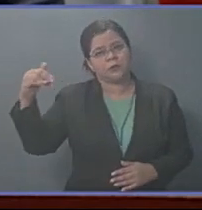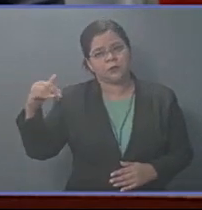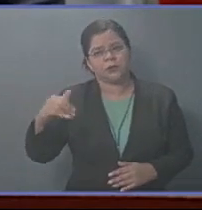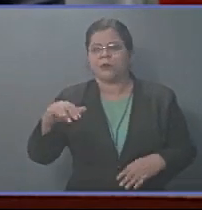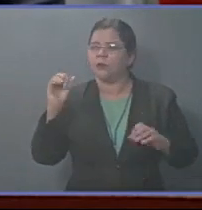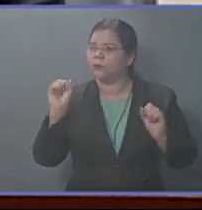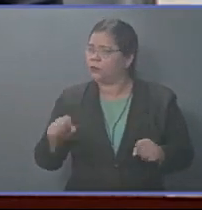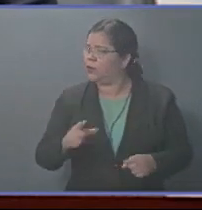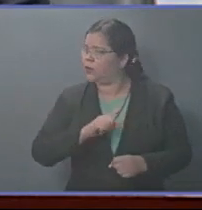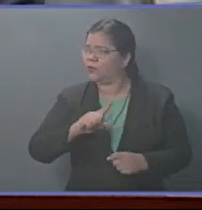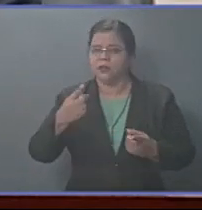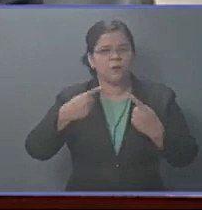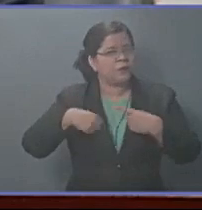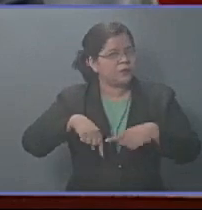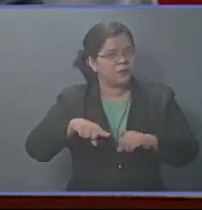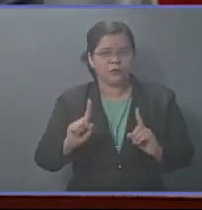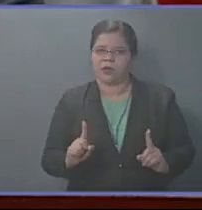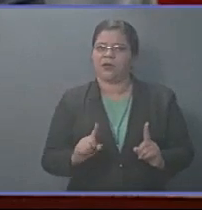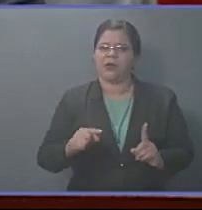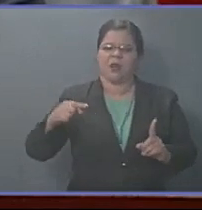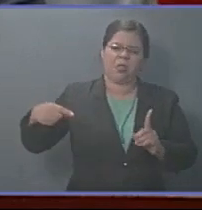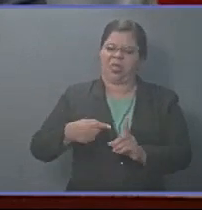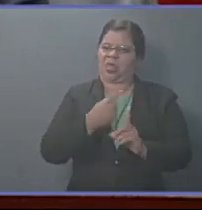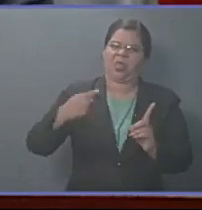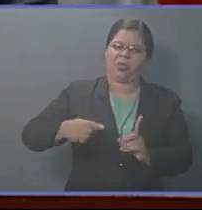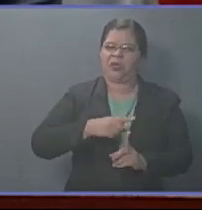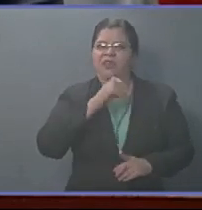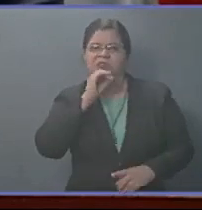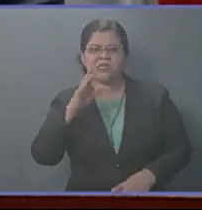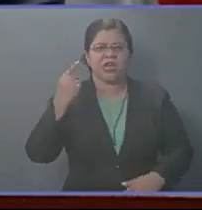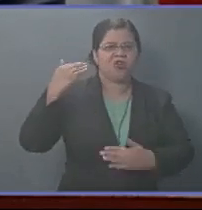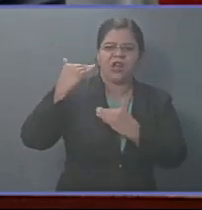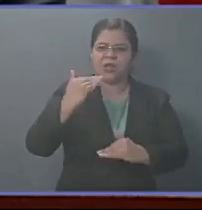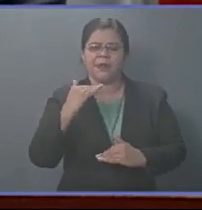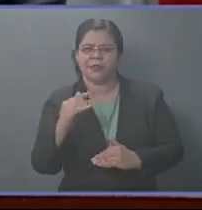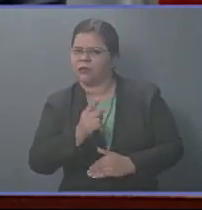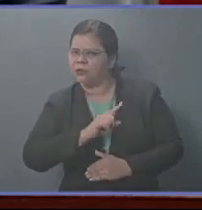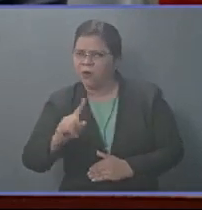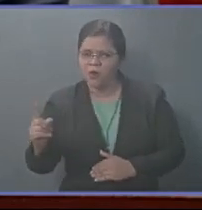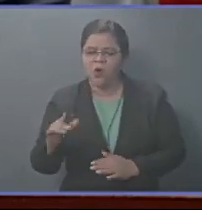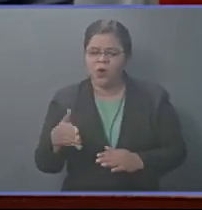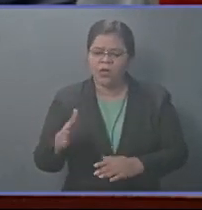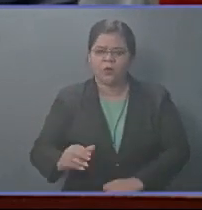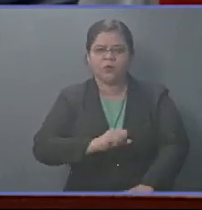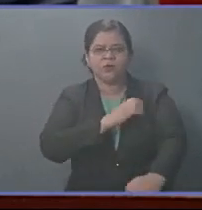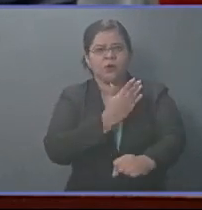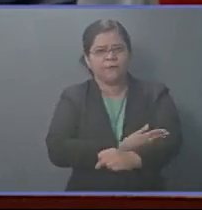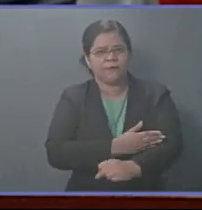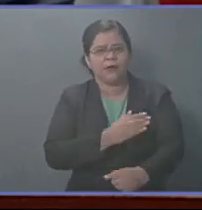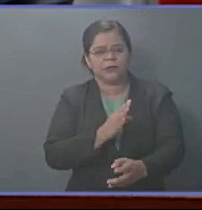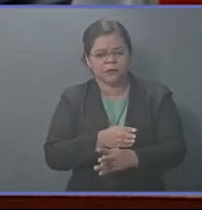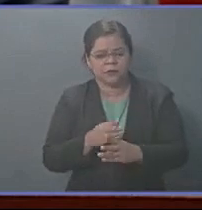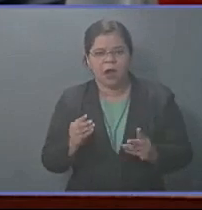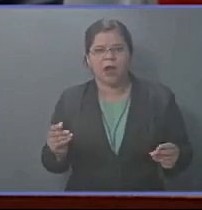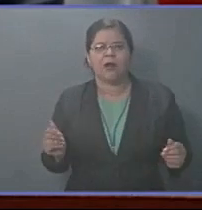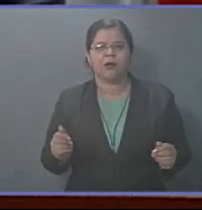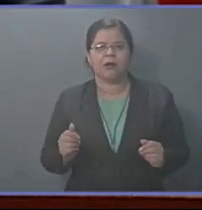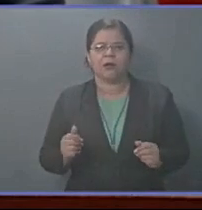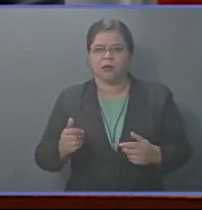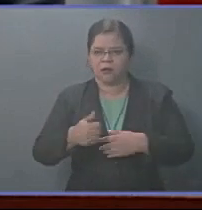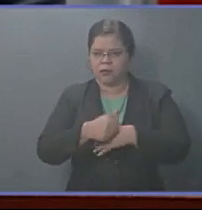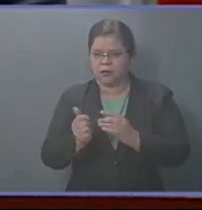desista de sus amenazas ultimátum y uso de la fuerza para disolver el congreso salvadoreño